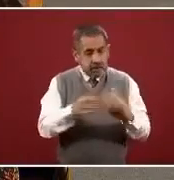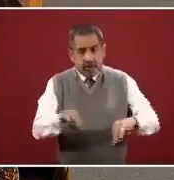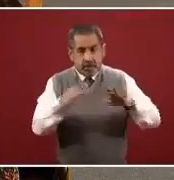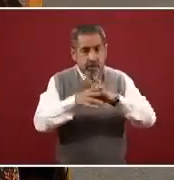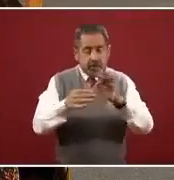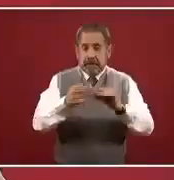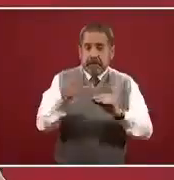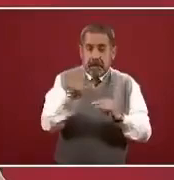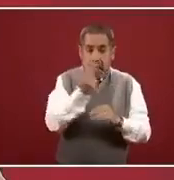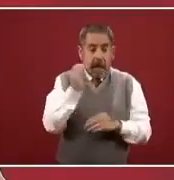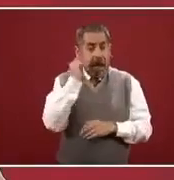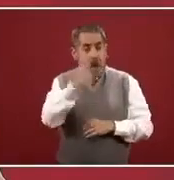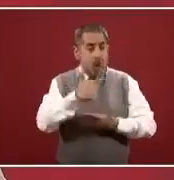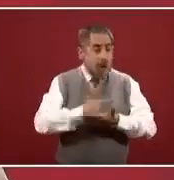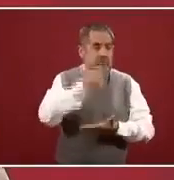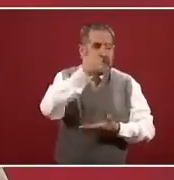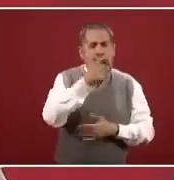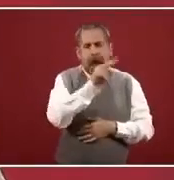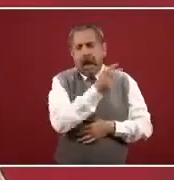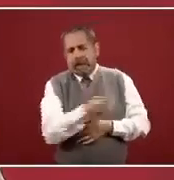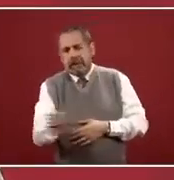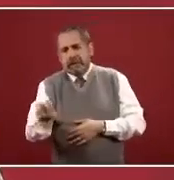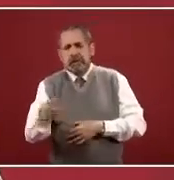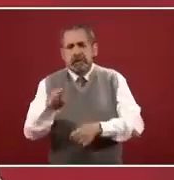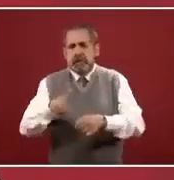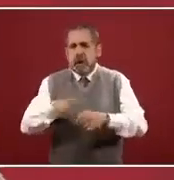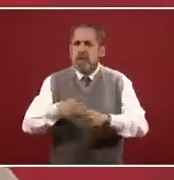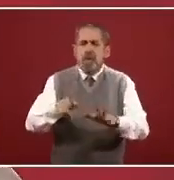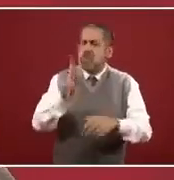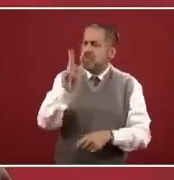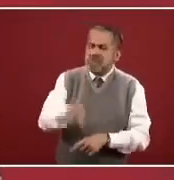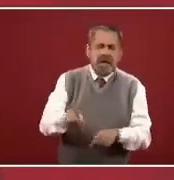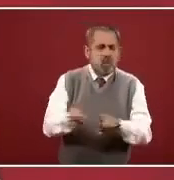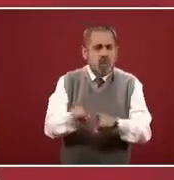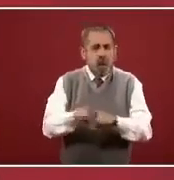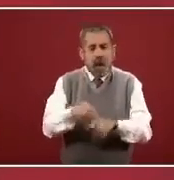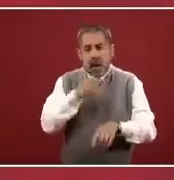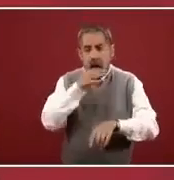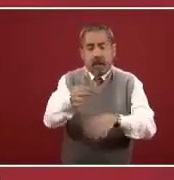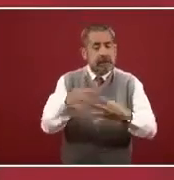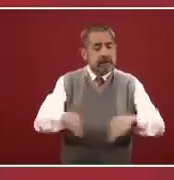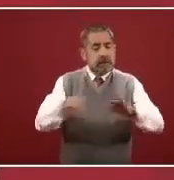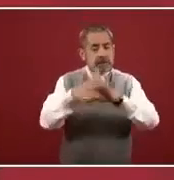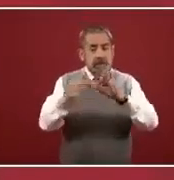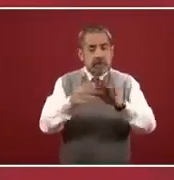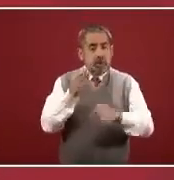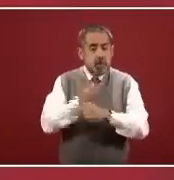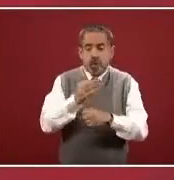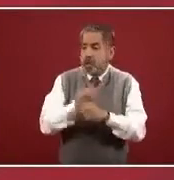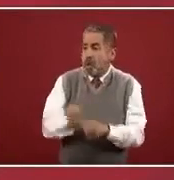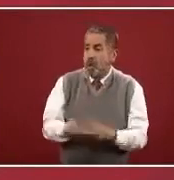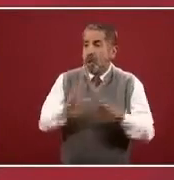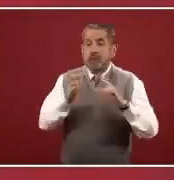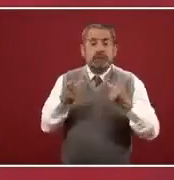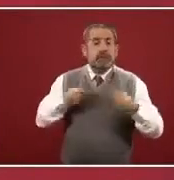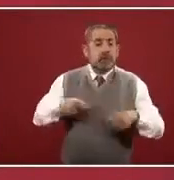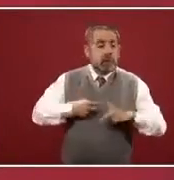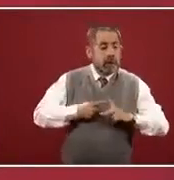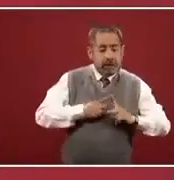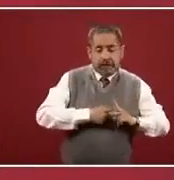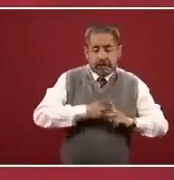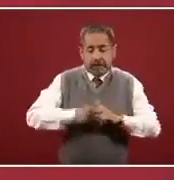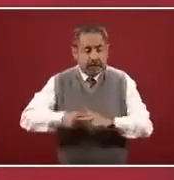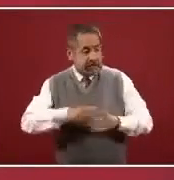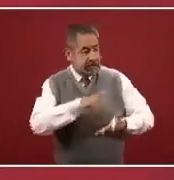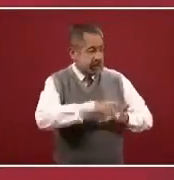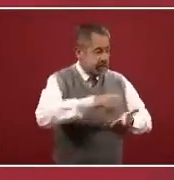requiera de una valoración médica, pues entonces acuden. Entonces, por eso es importante decir que el monto sobre el cual está calculado los insumos para la